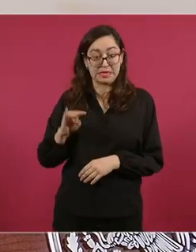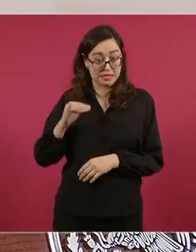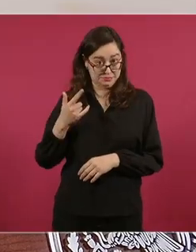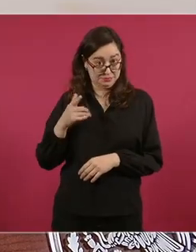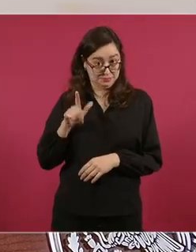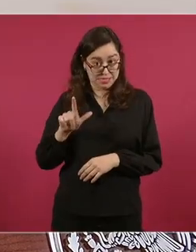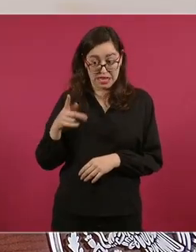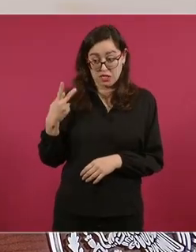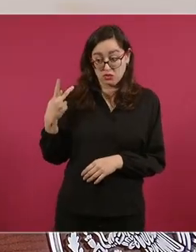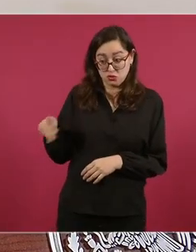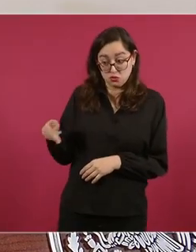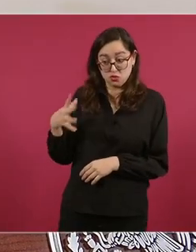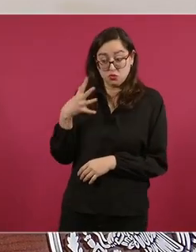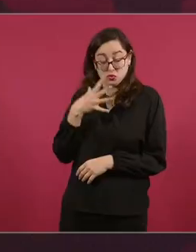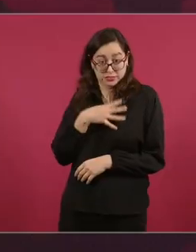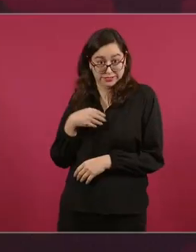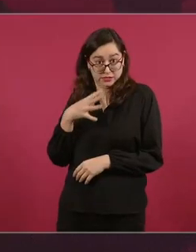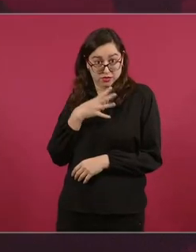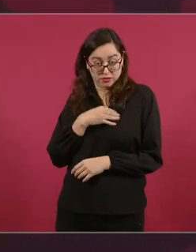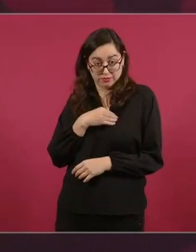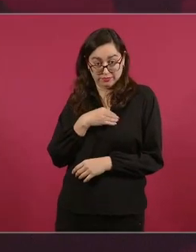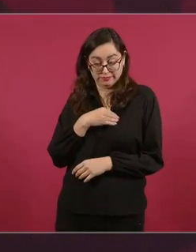el hijo de Miguel de la